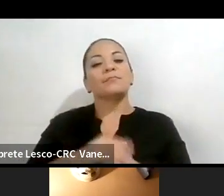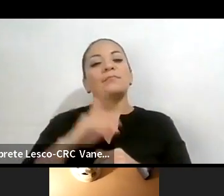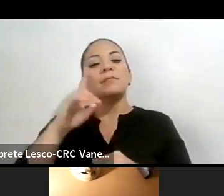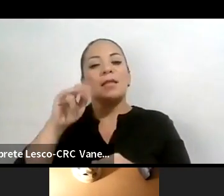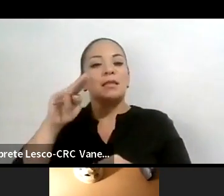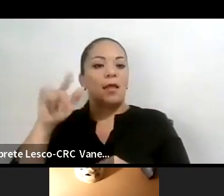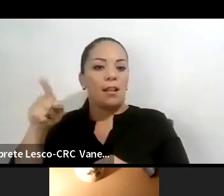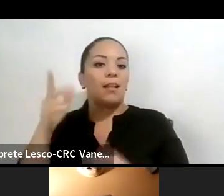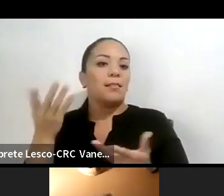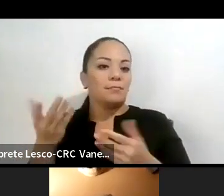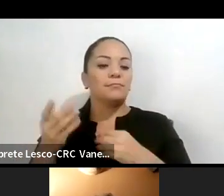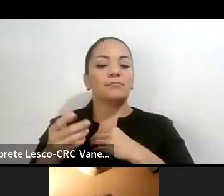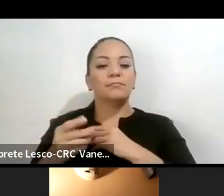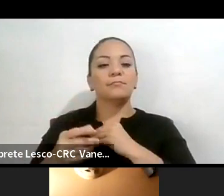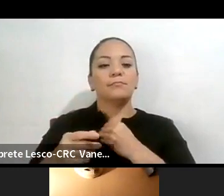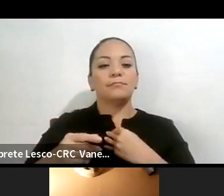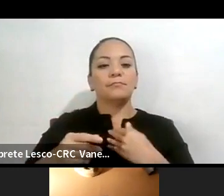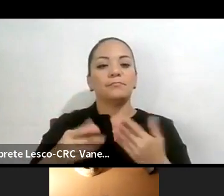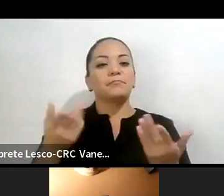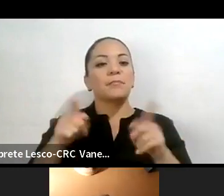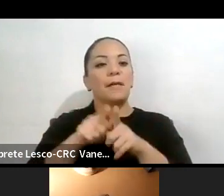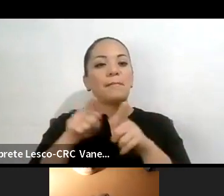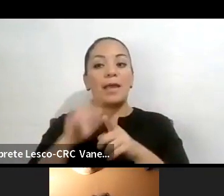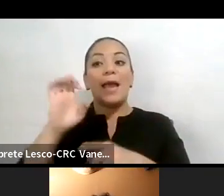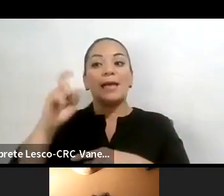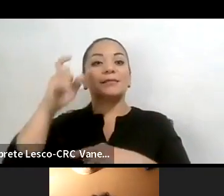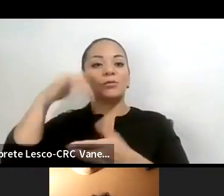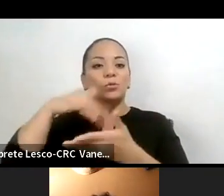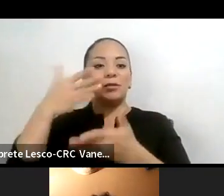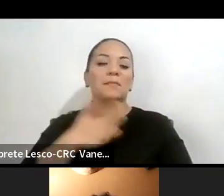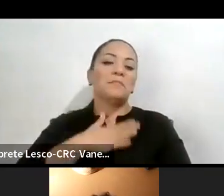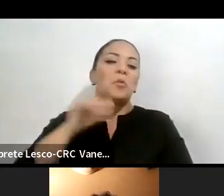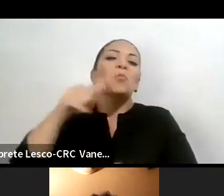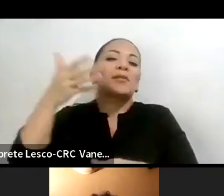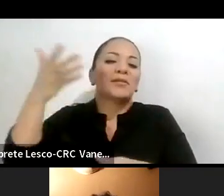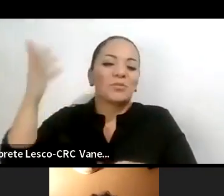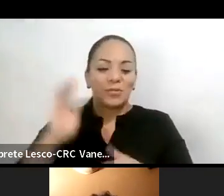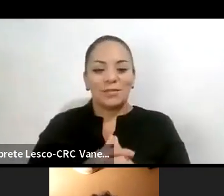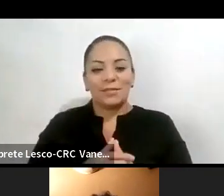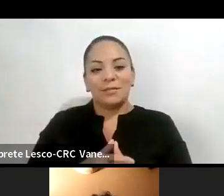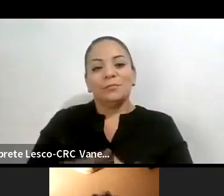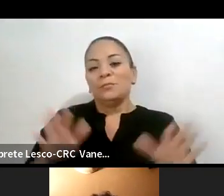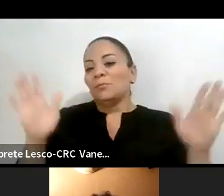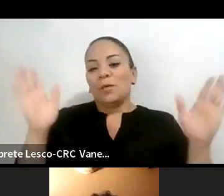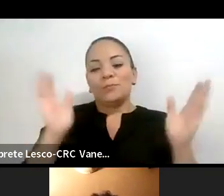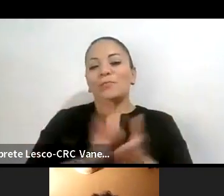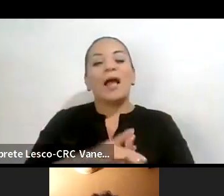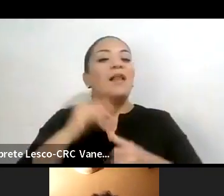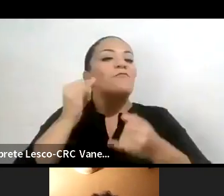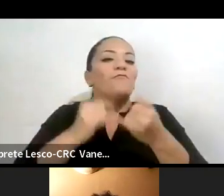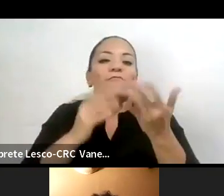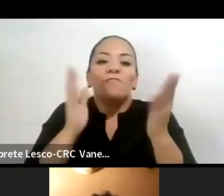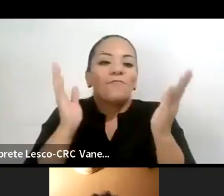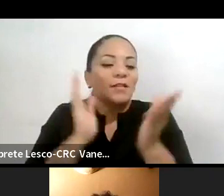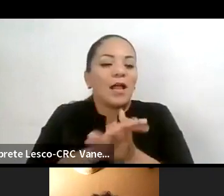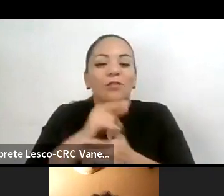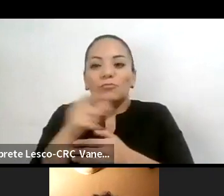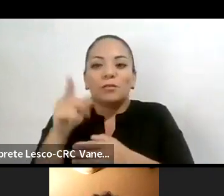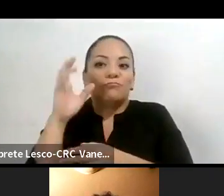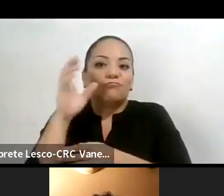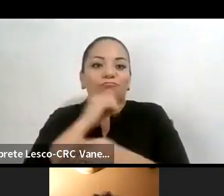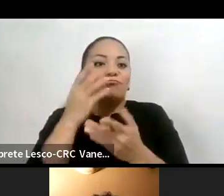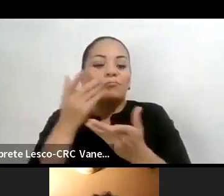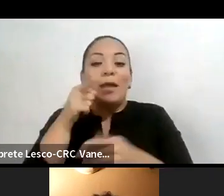cercano, que también fue alumno mío de otras cosas. Entonces, al final de cuentas, como ustedes verán,